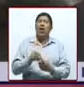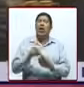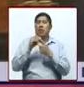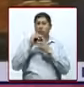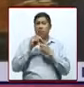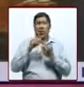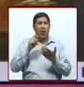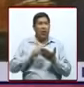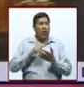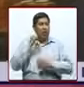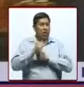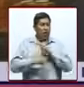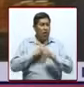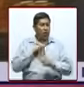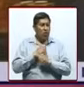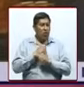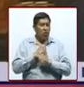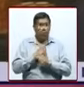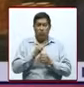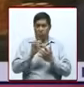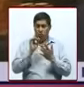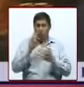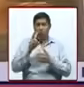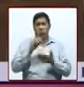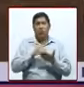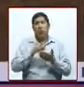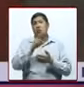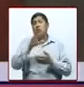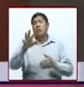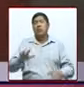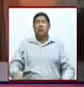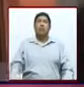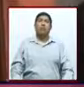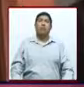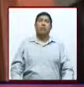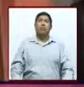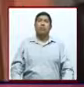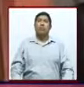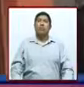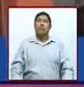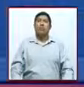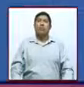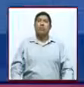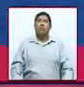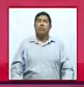en esta gestión, es decir, en las elecciones 2025.